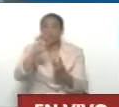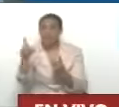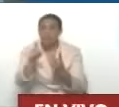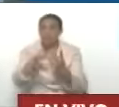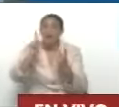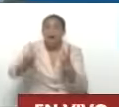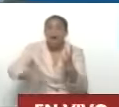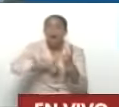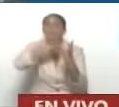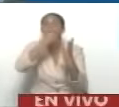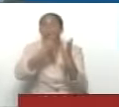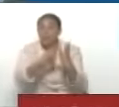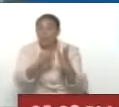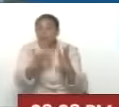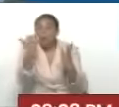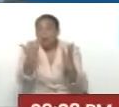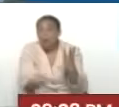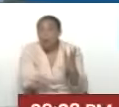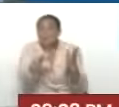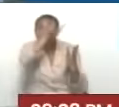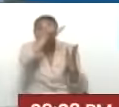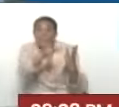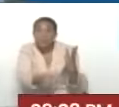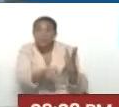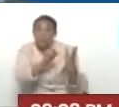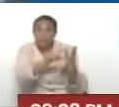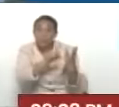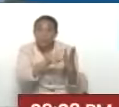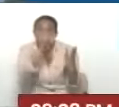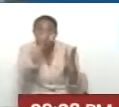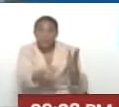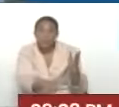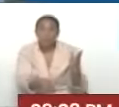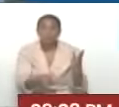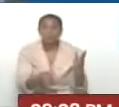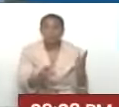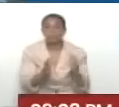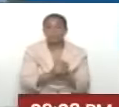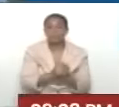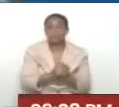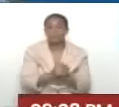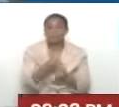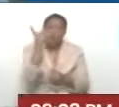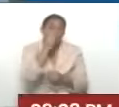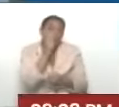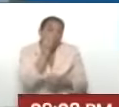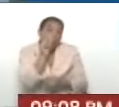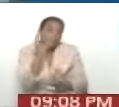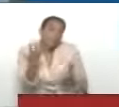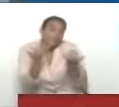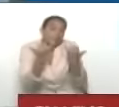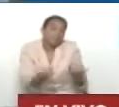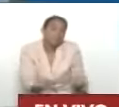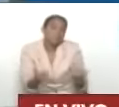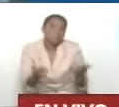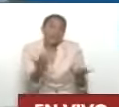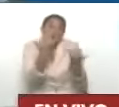Daniela. Vamos a darle la palabra a las minorías, a los hombres.